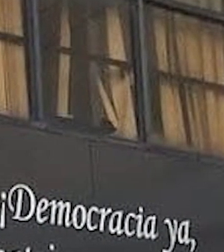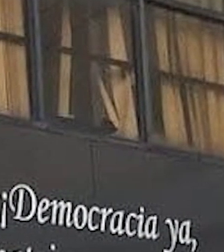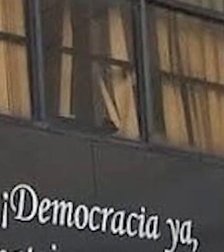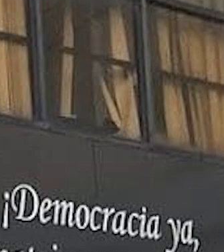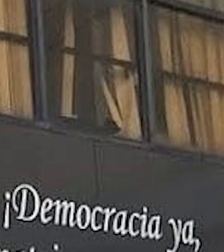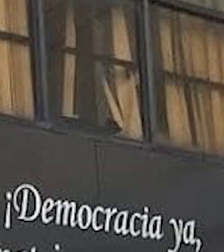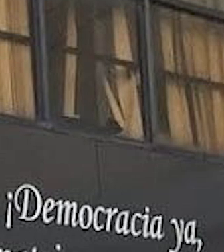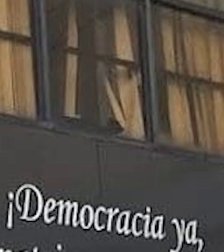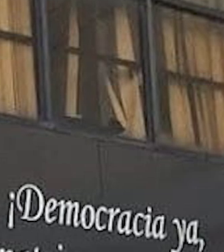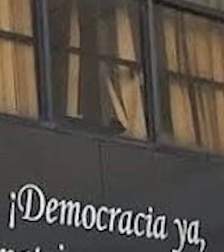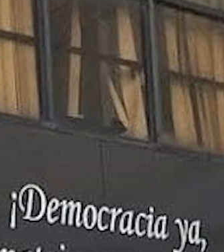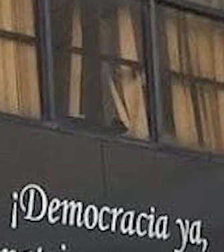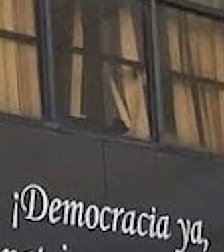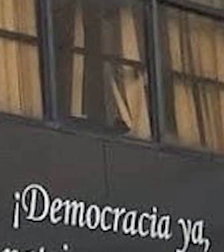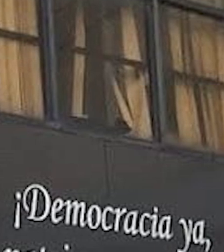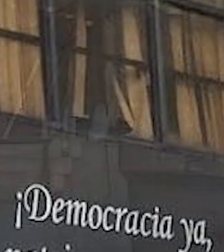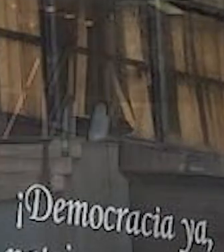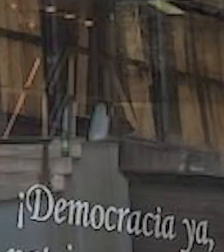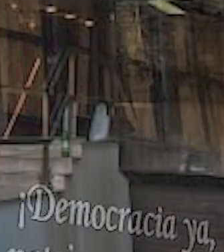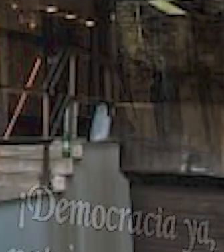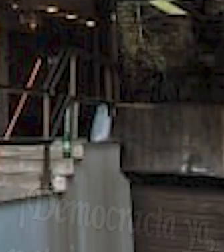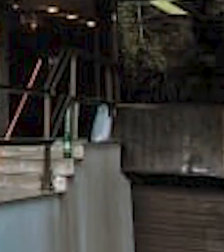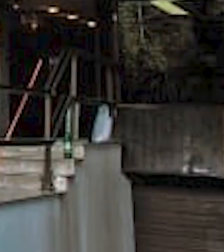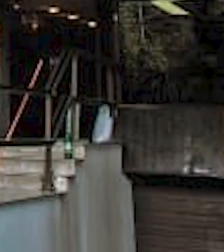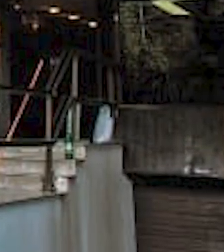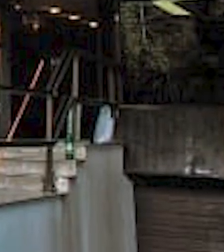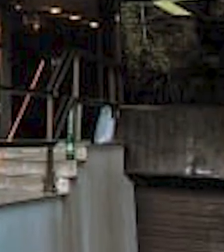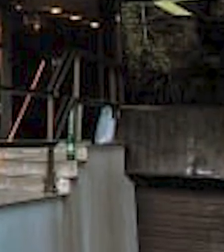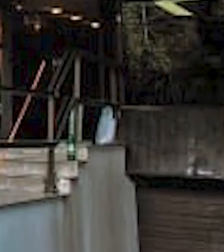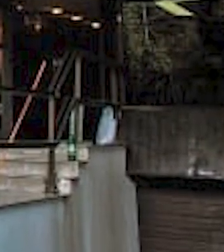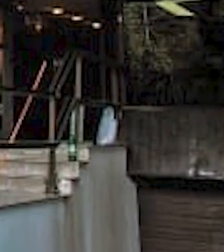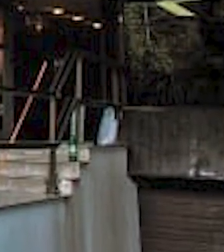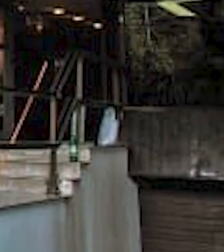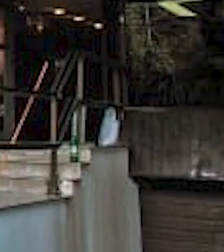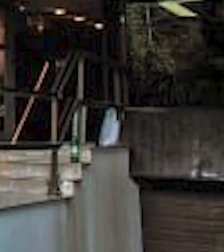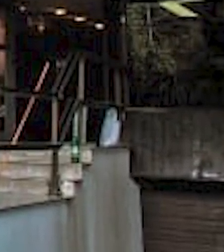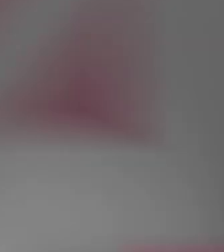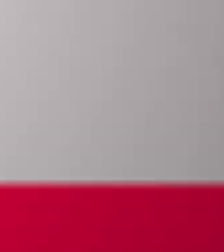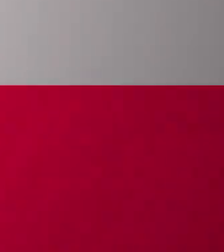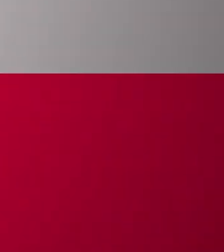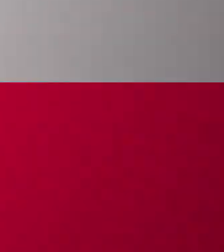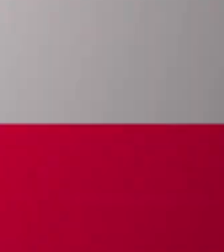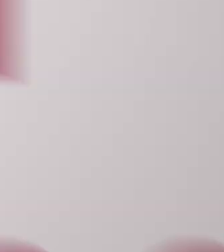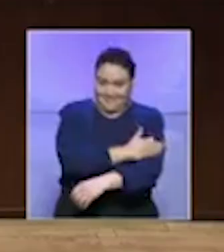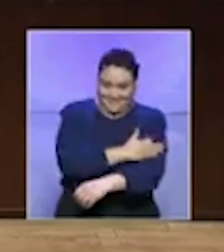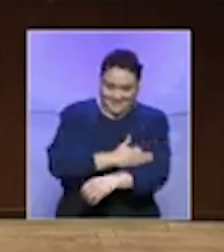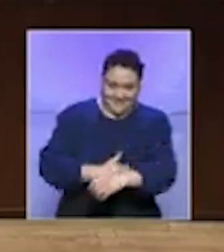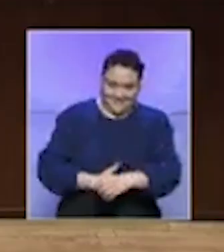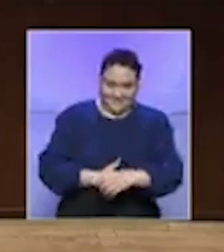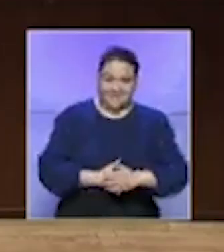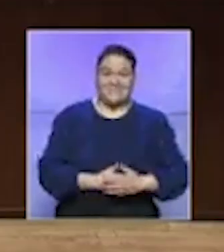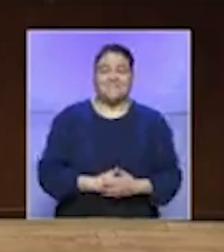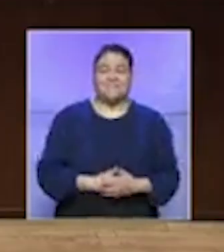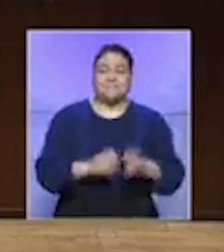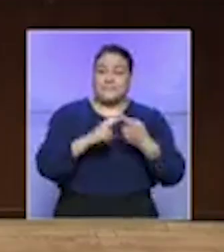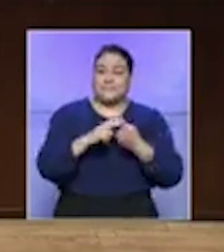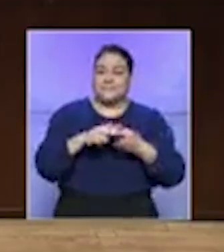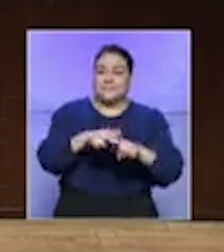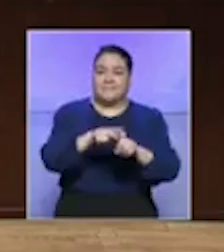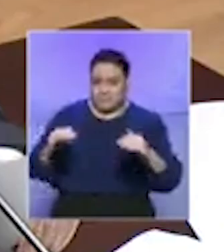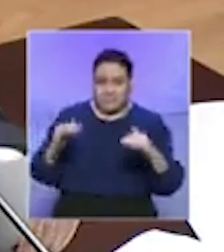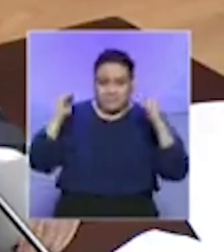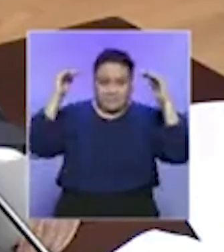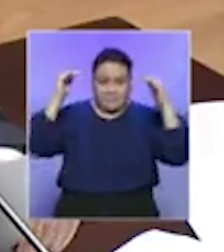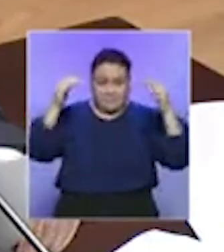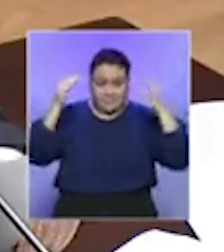México comenzaron a ser desalojadas y a liquidar a algunos trabajadores. El Tribunal Electoral del Poder Judicial